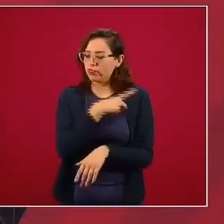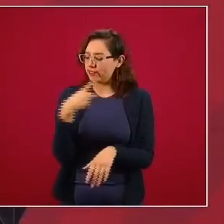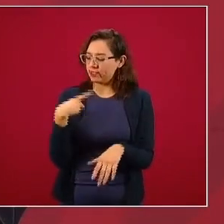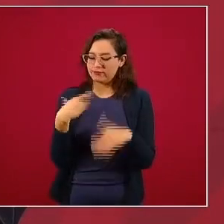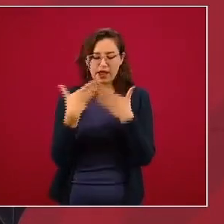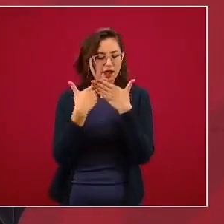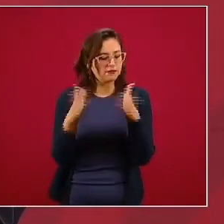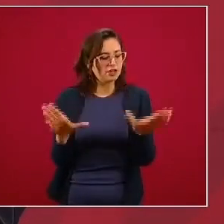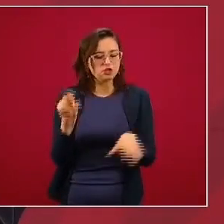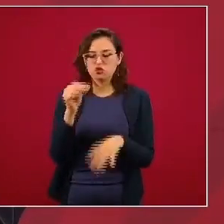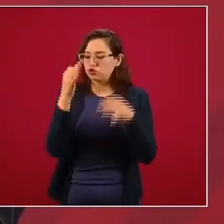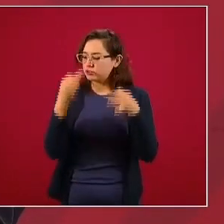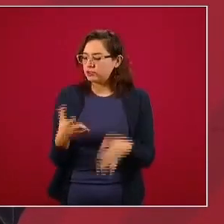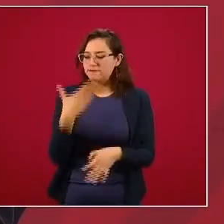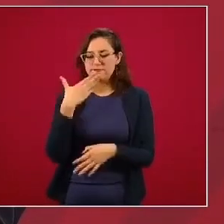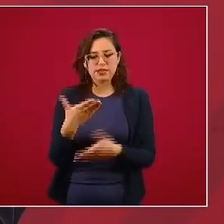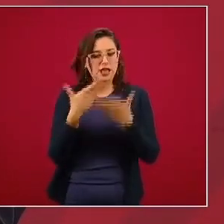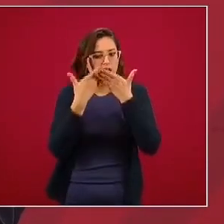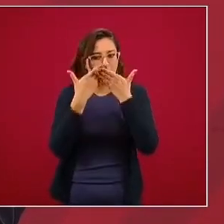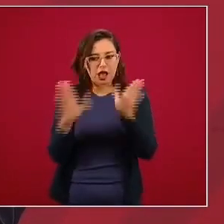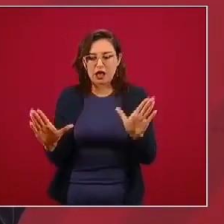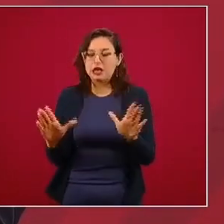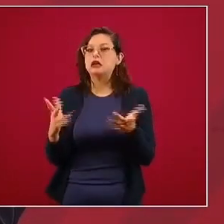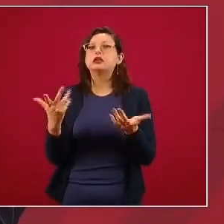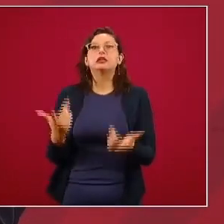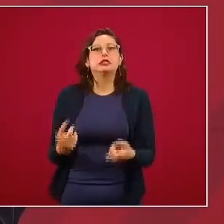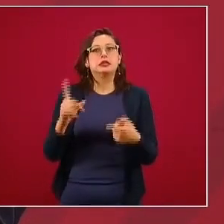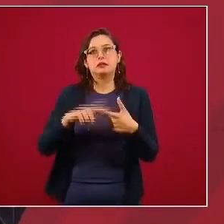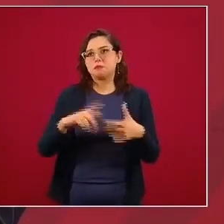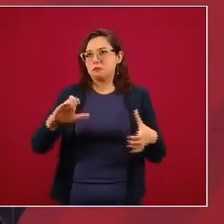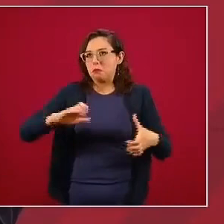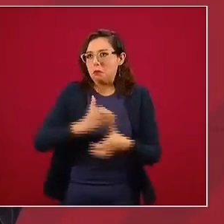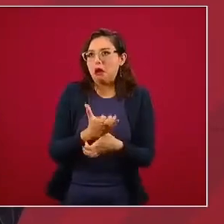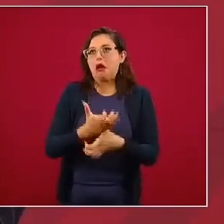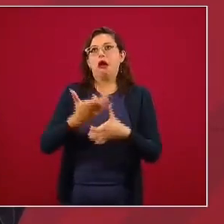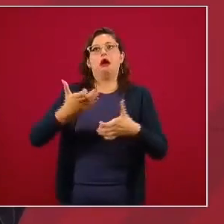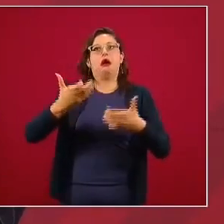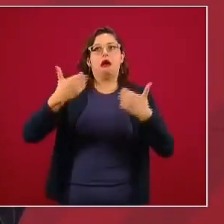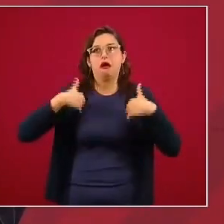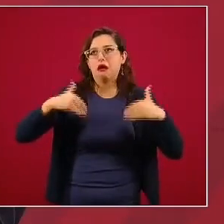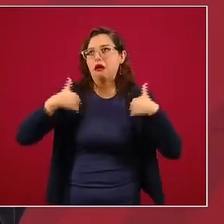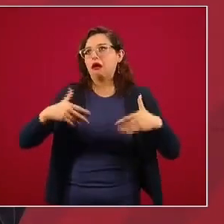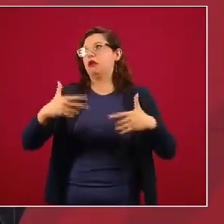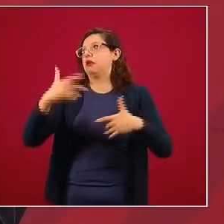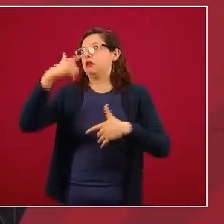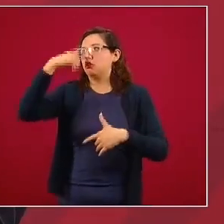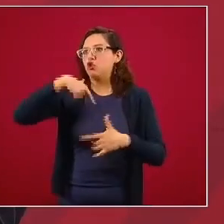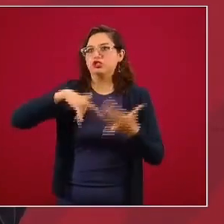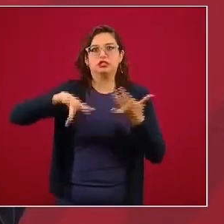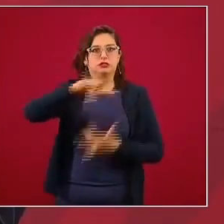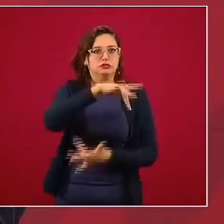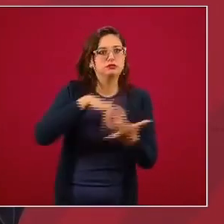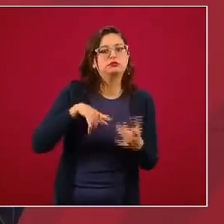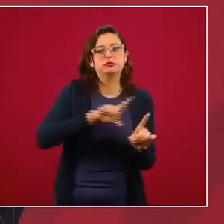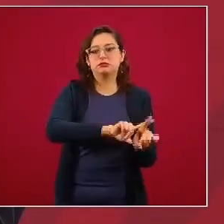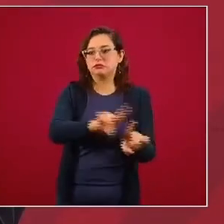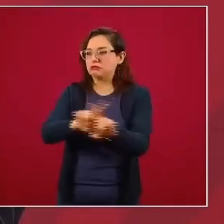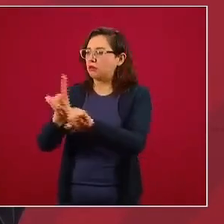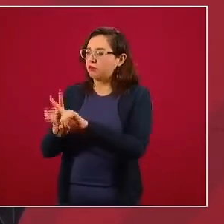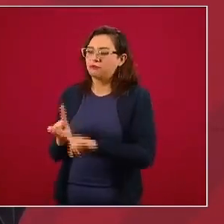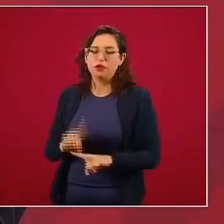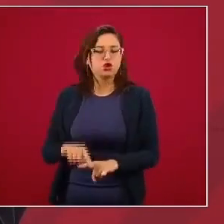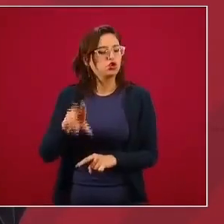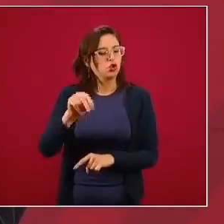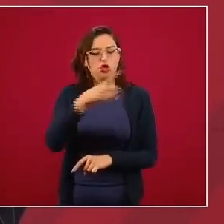se recomienda abrir centros nocturnos de esparcimiento, bares, casinos y demás